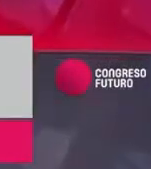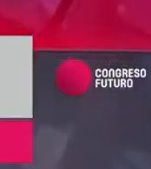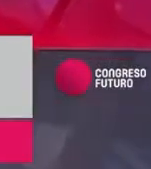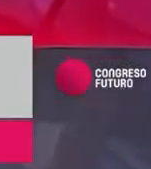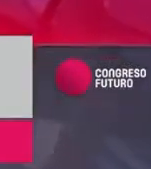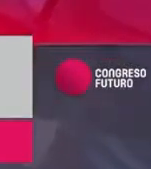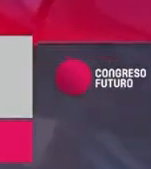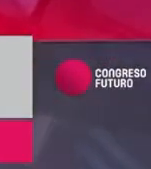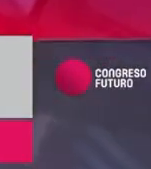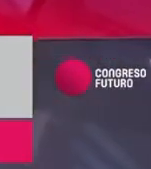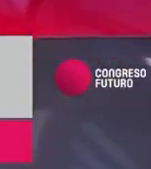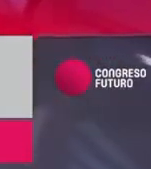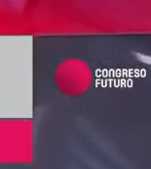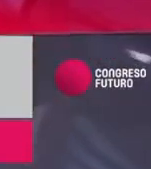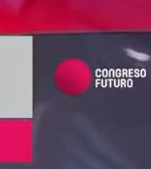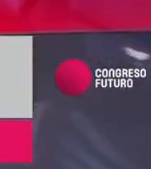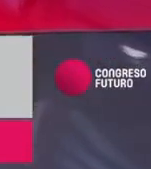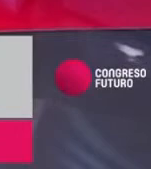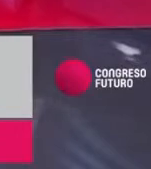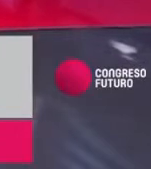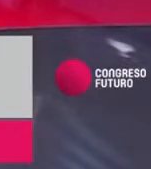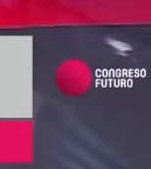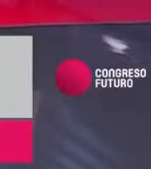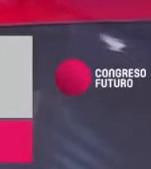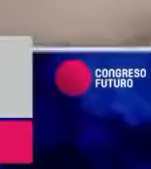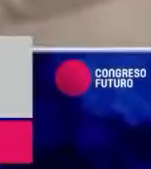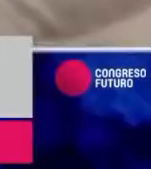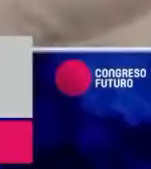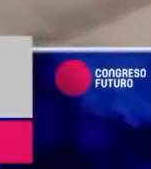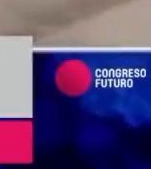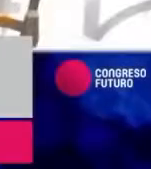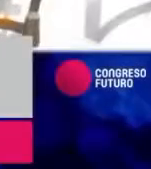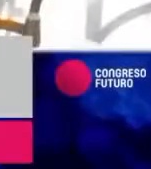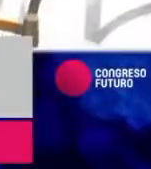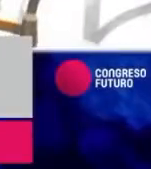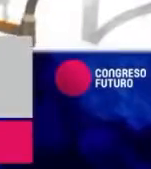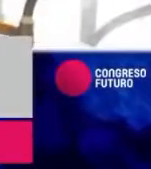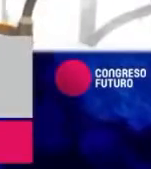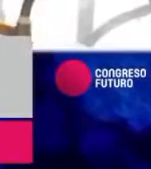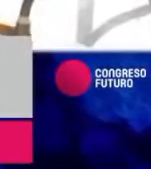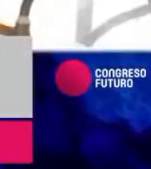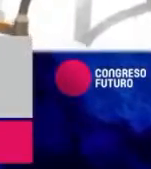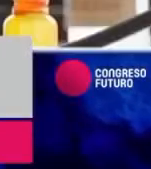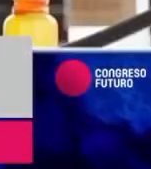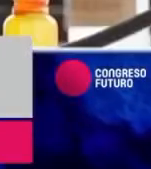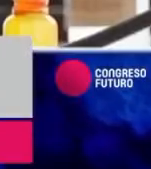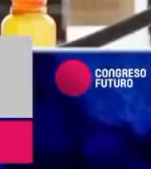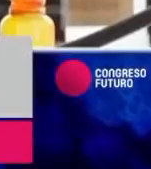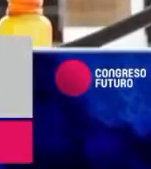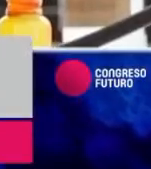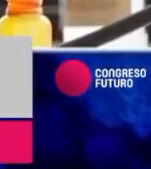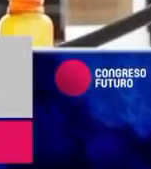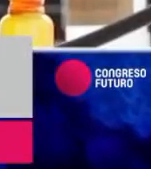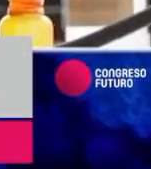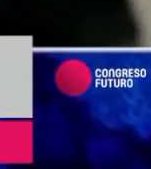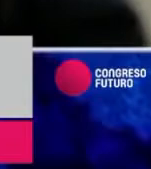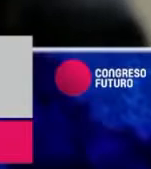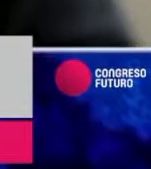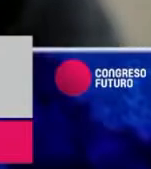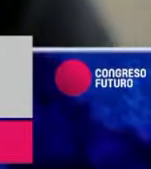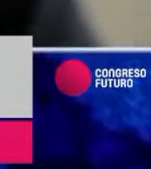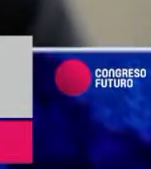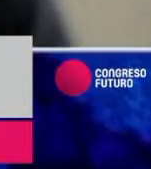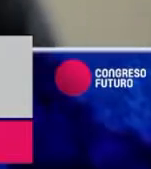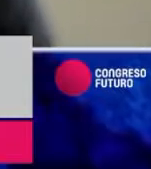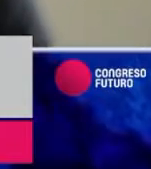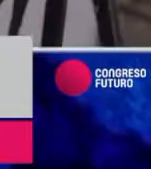la ciencia, en la innovación tecnológica. Y se llama Digitalizadas porque también pensamos que la era de la digitalización va a permitir